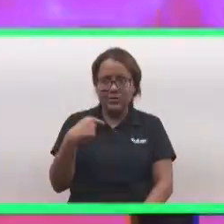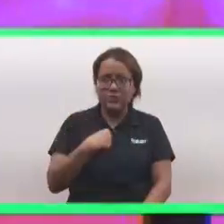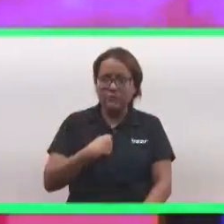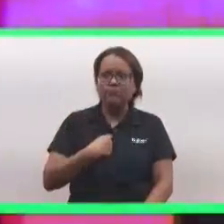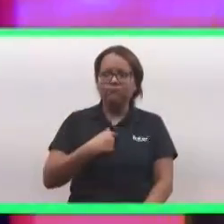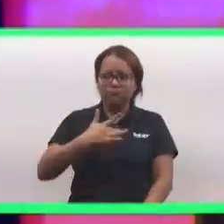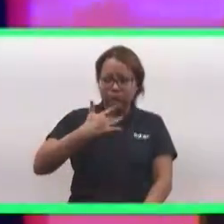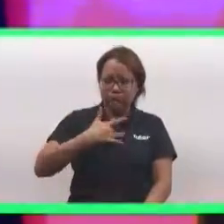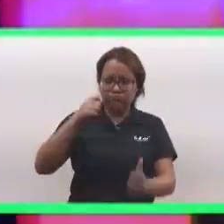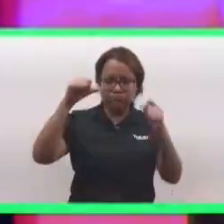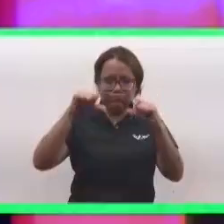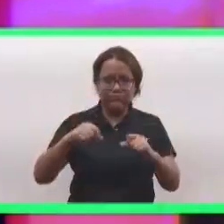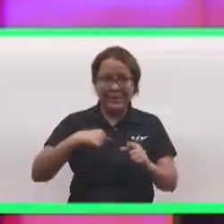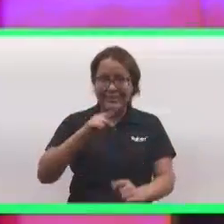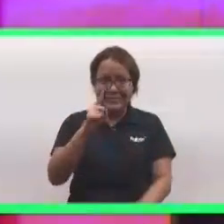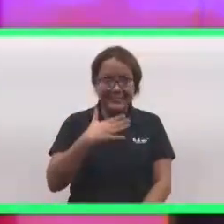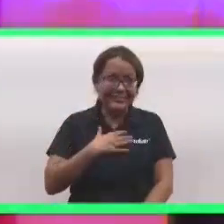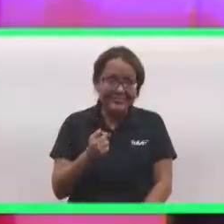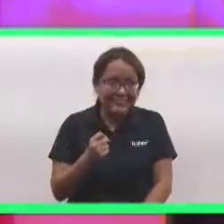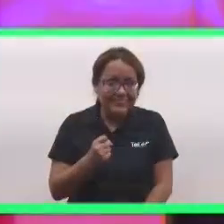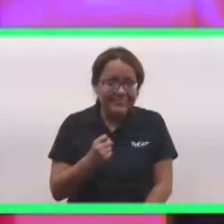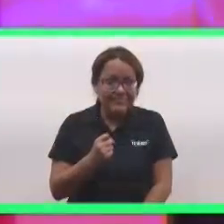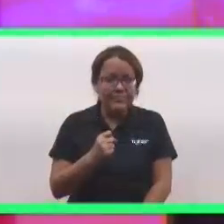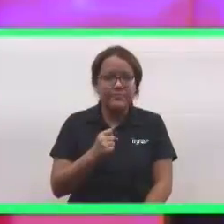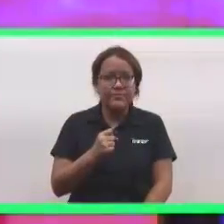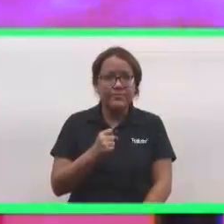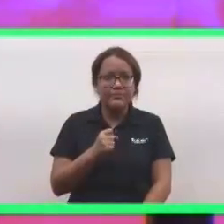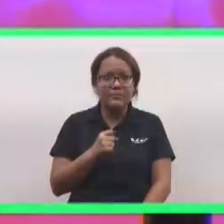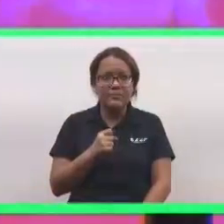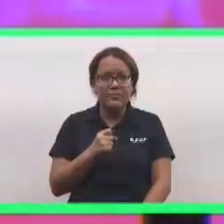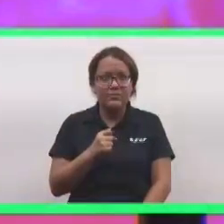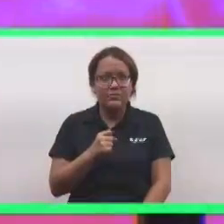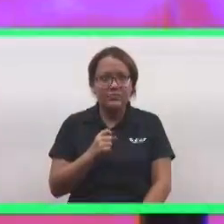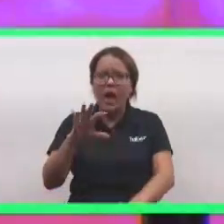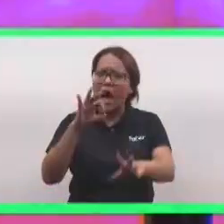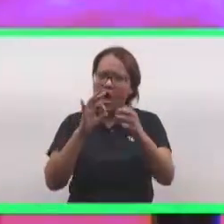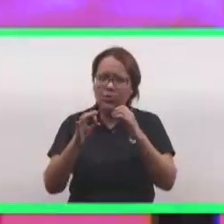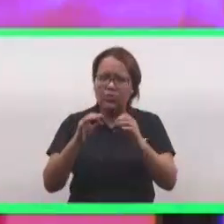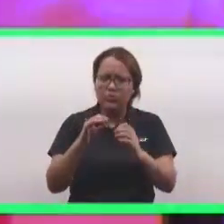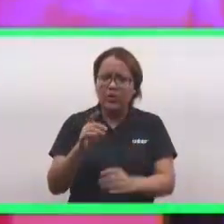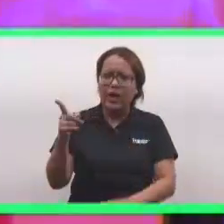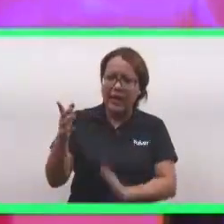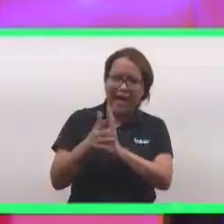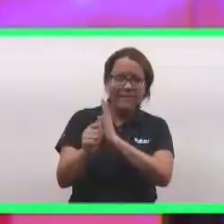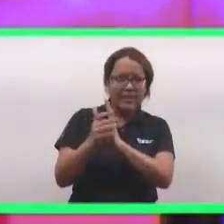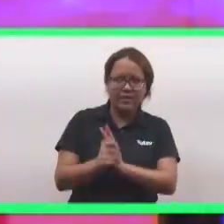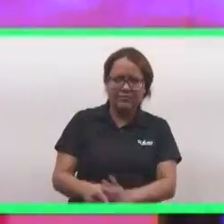hagamos, nos ofende. No nos gusta que nos diga la verdad. Hay gente que tiene ese don de caer mal.